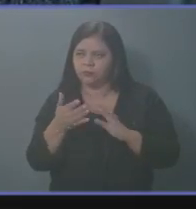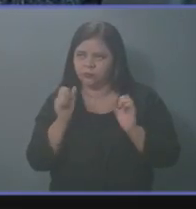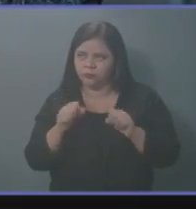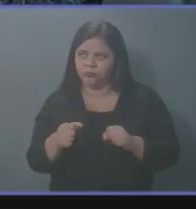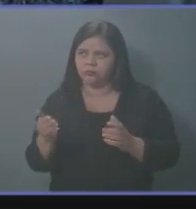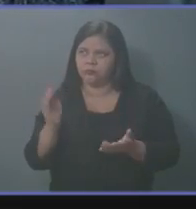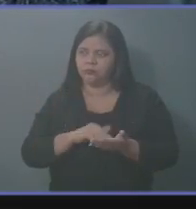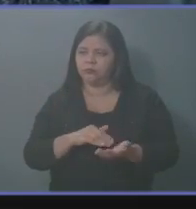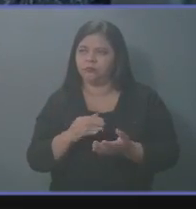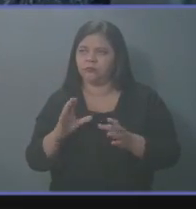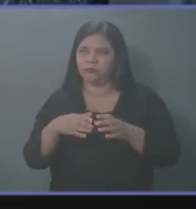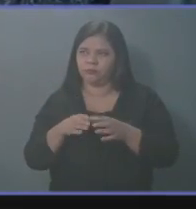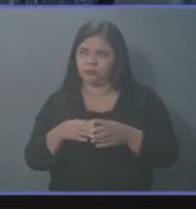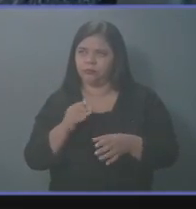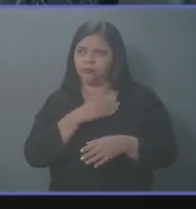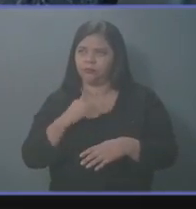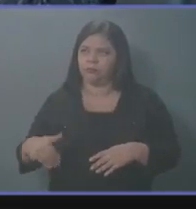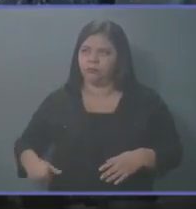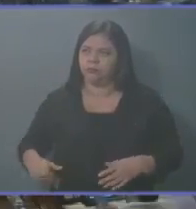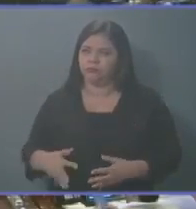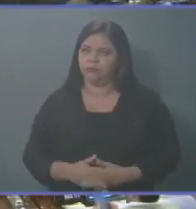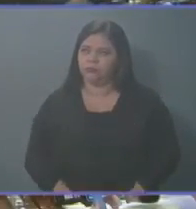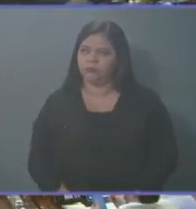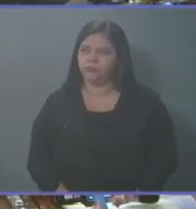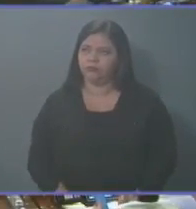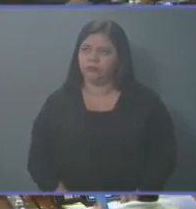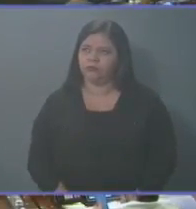reconsideración para que se vuelva nuevamente a la comisión, presidente. Hay una petición.